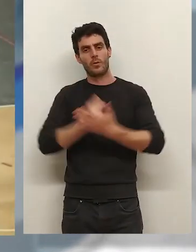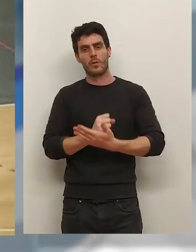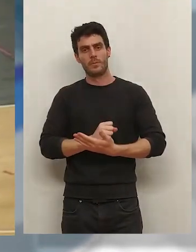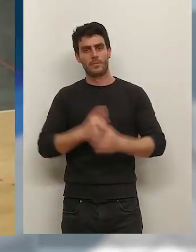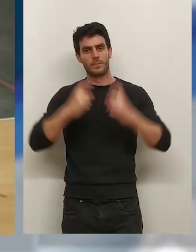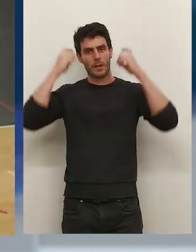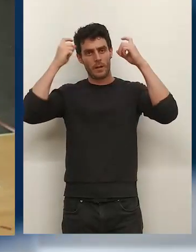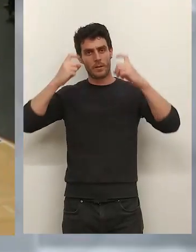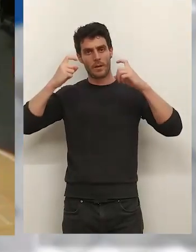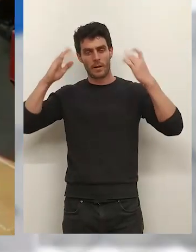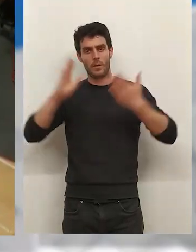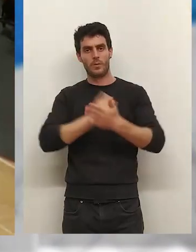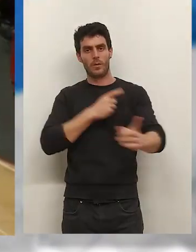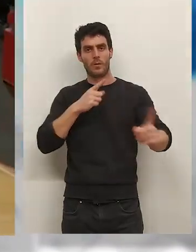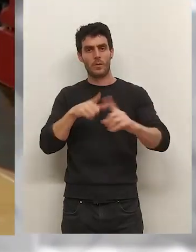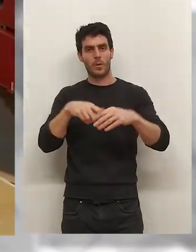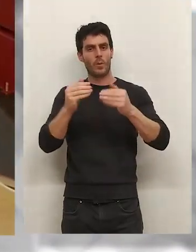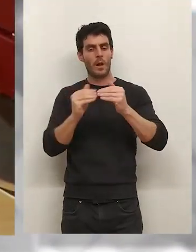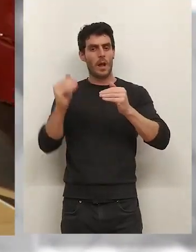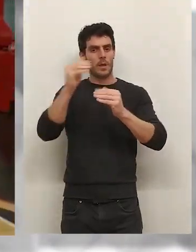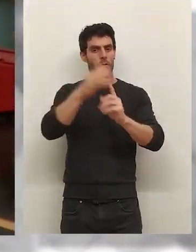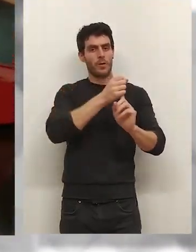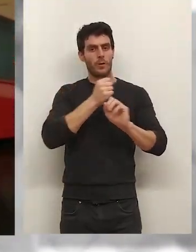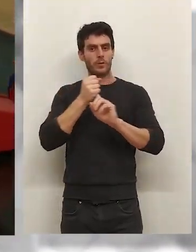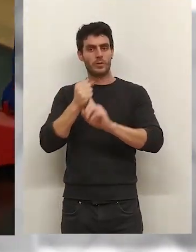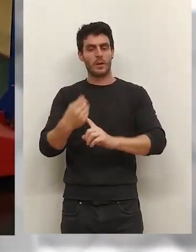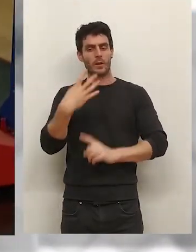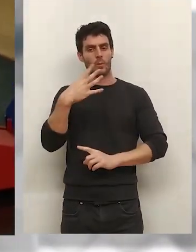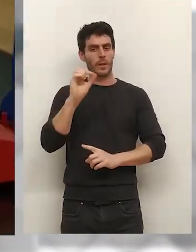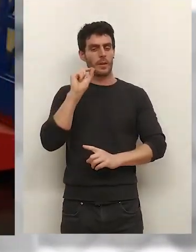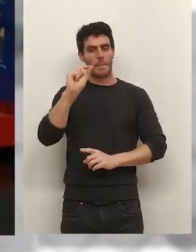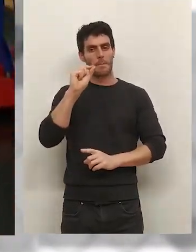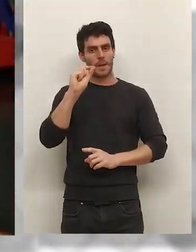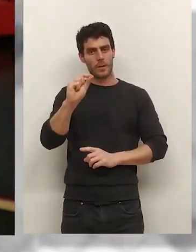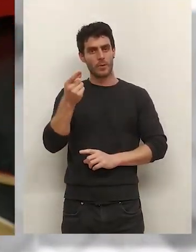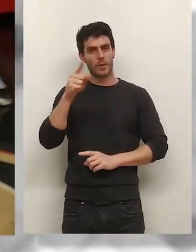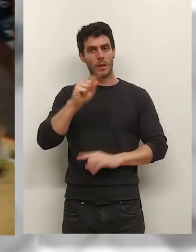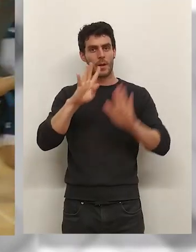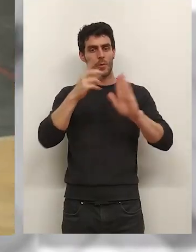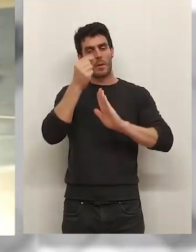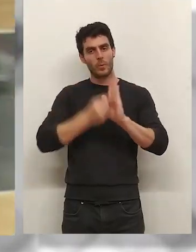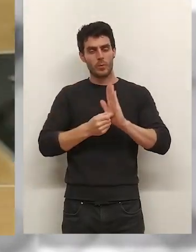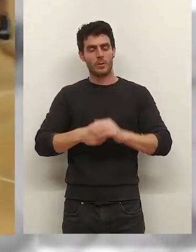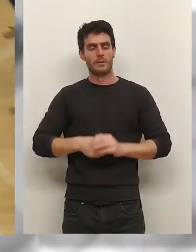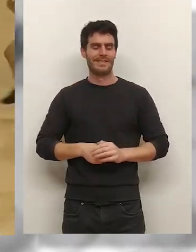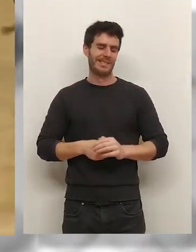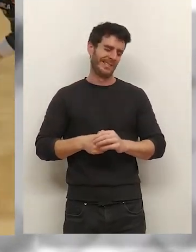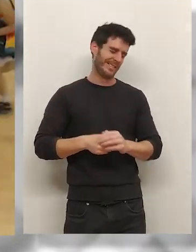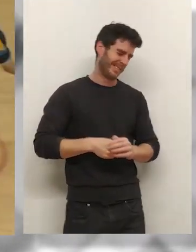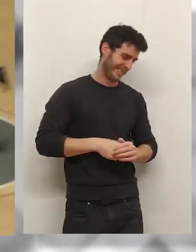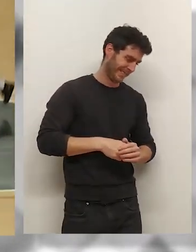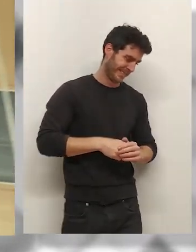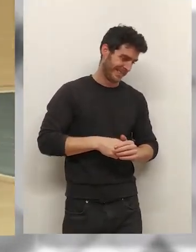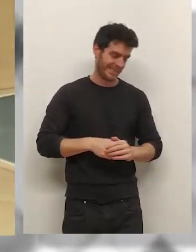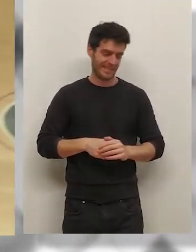todo. Intentarlo todo para conseguir un ascenso que está a tan solo 40 minutos y 9 puntos.